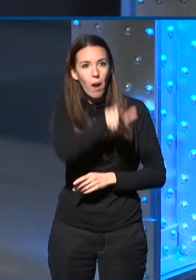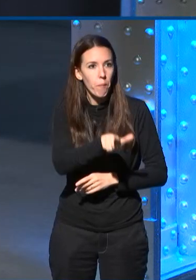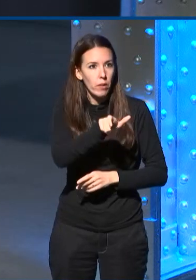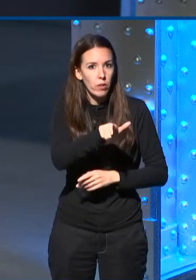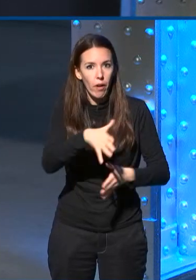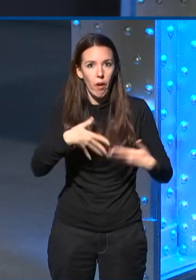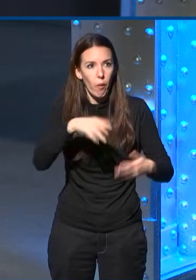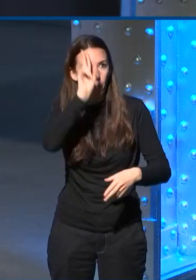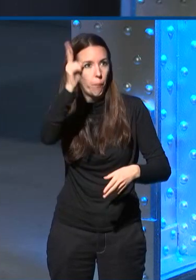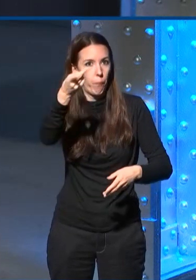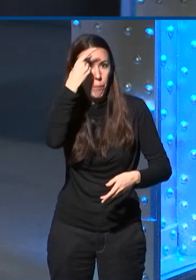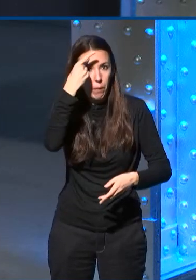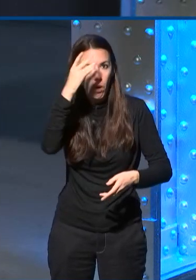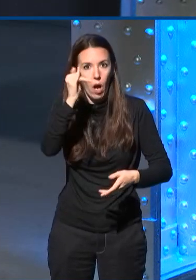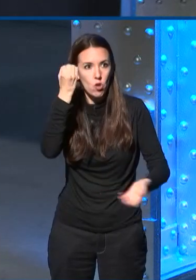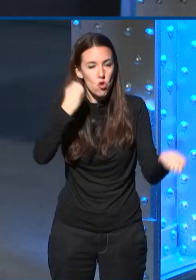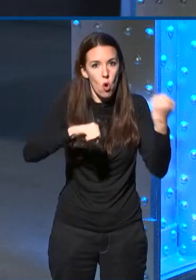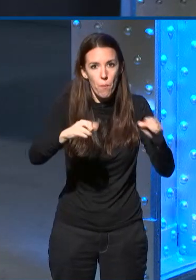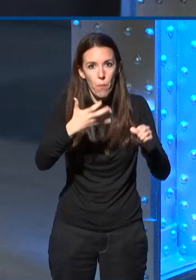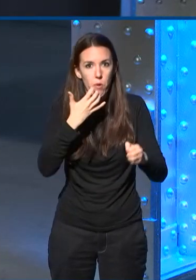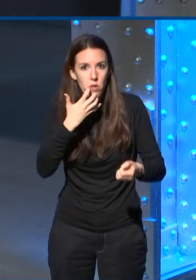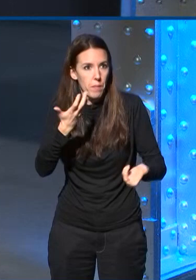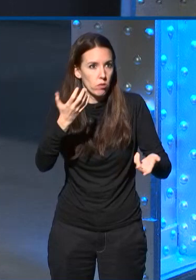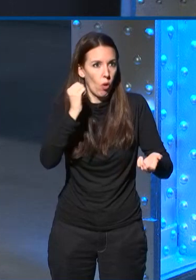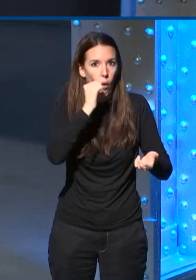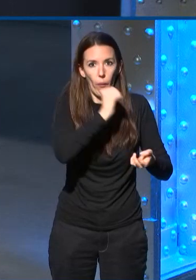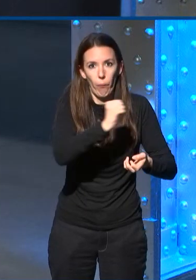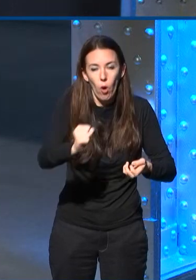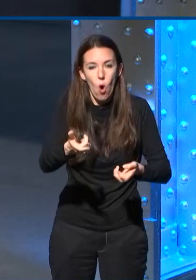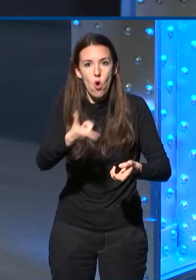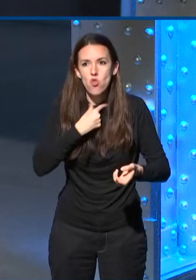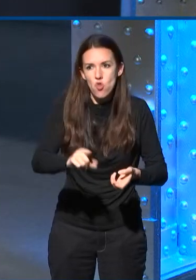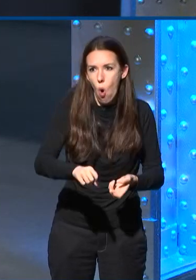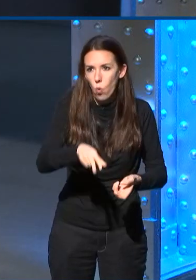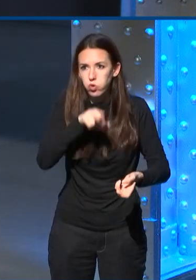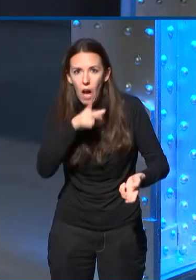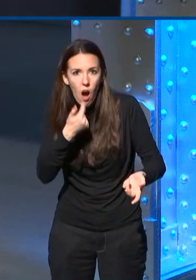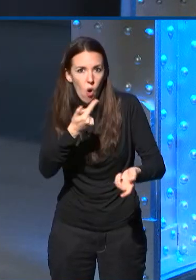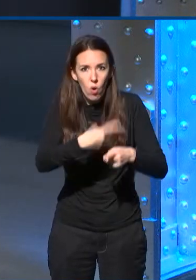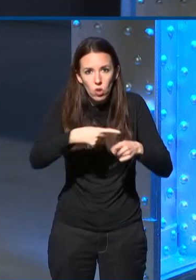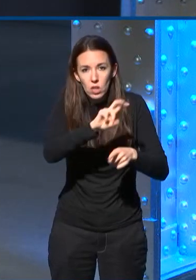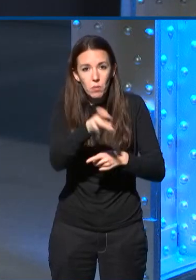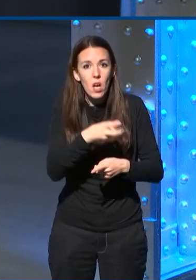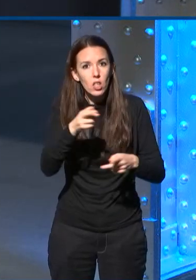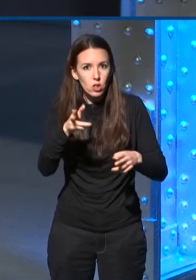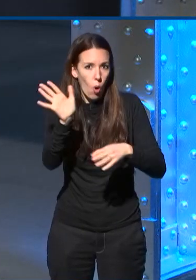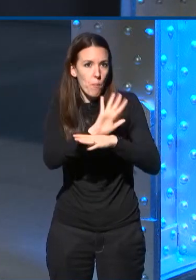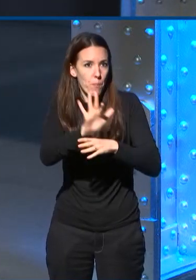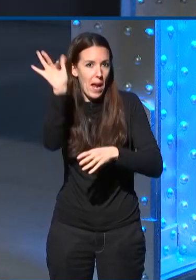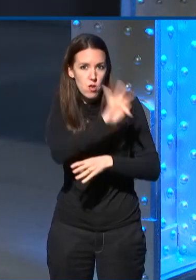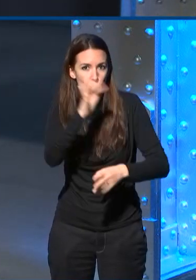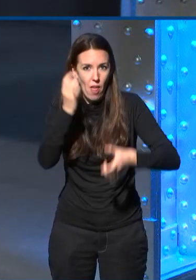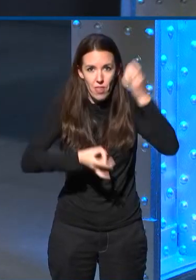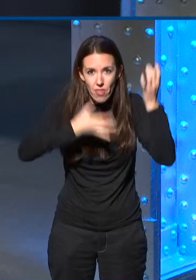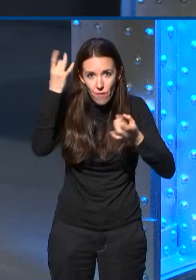repente desarrolla un comportamiento bipolar según va para allá y no le gusta el que tiene al lado. O sea, eso puede acabar en películas de ciencia ficción.